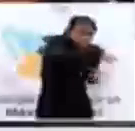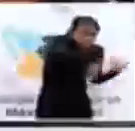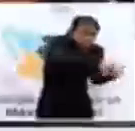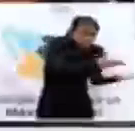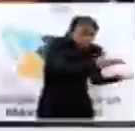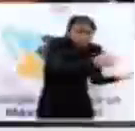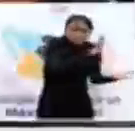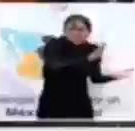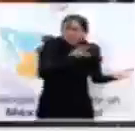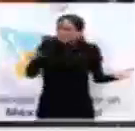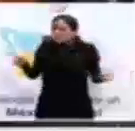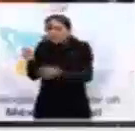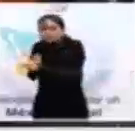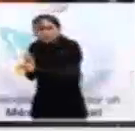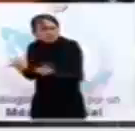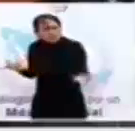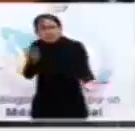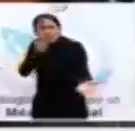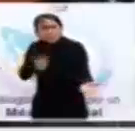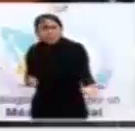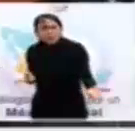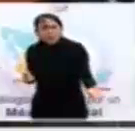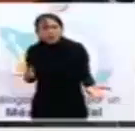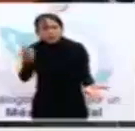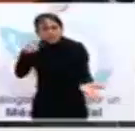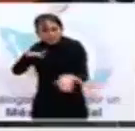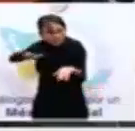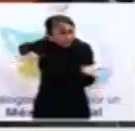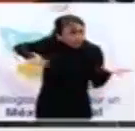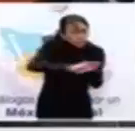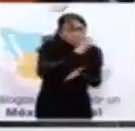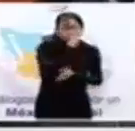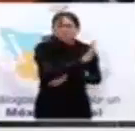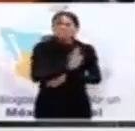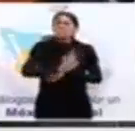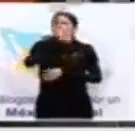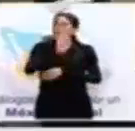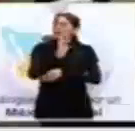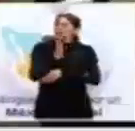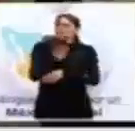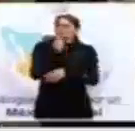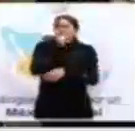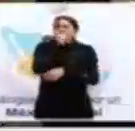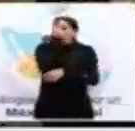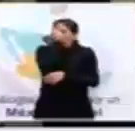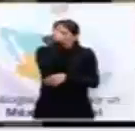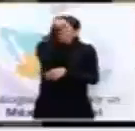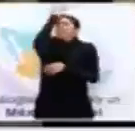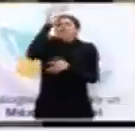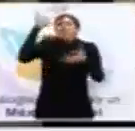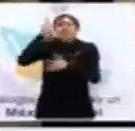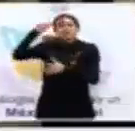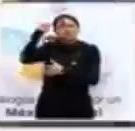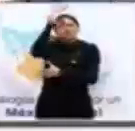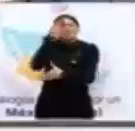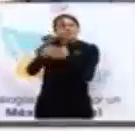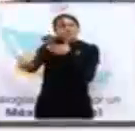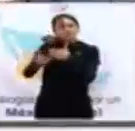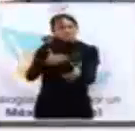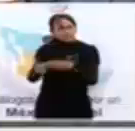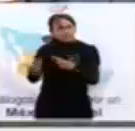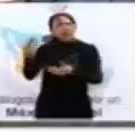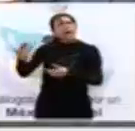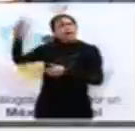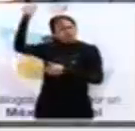agricultura, pero va a resultar que no hemos generado tecnología, ¿no?, como en algunos momentos de este país le hemos generado en otros tiempos,